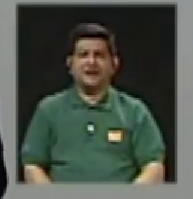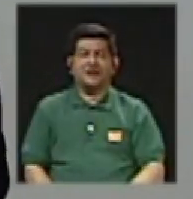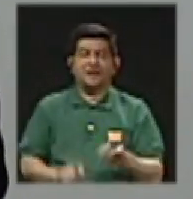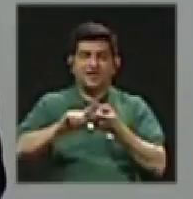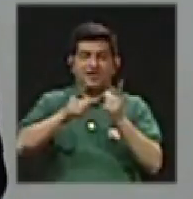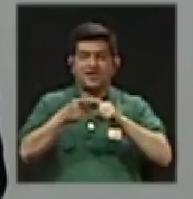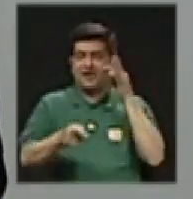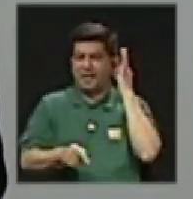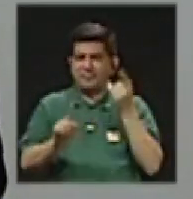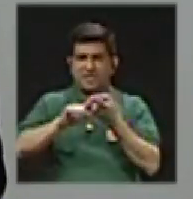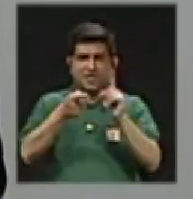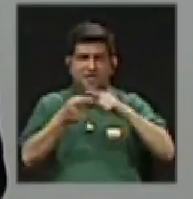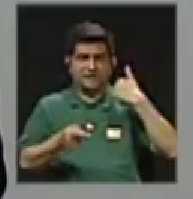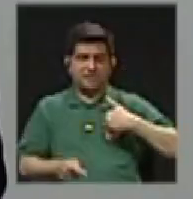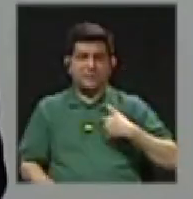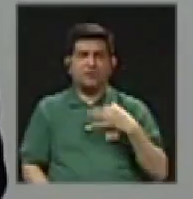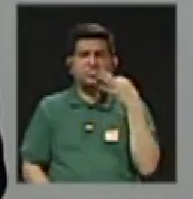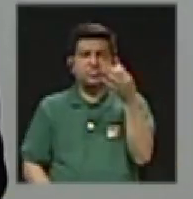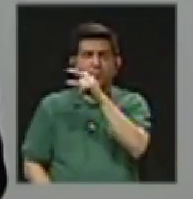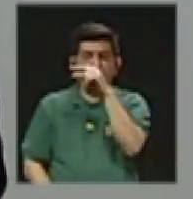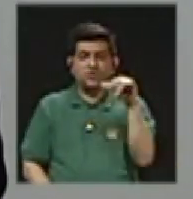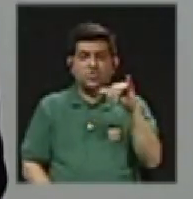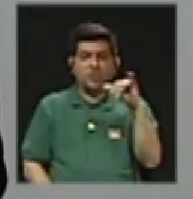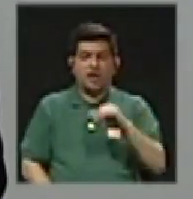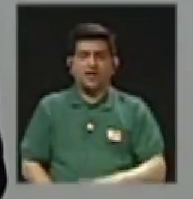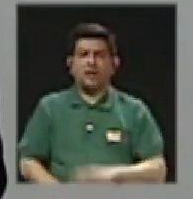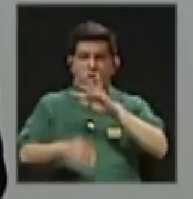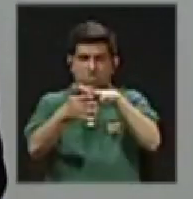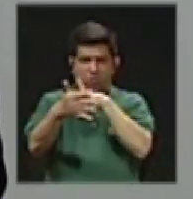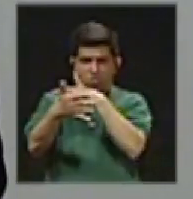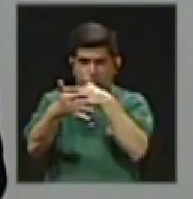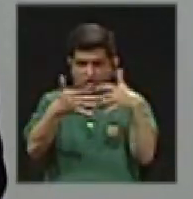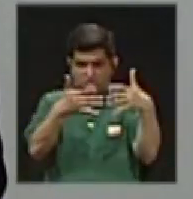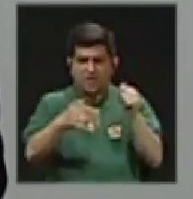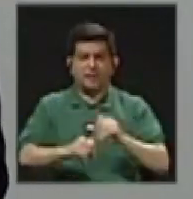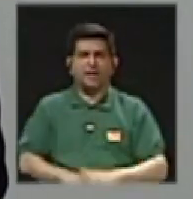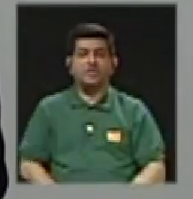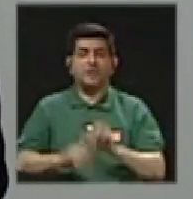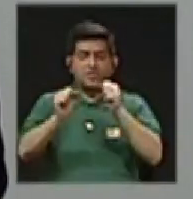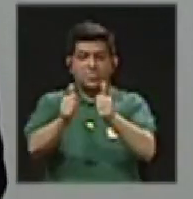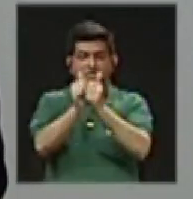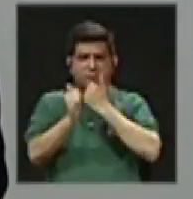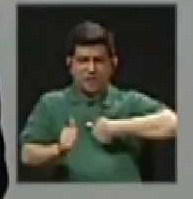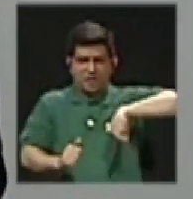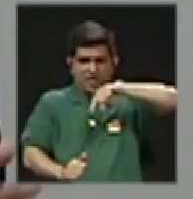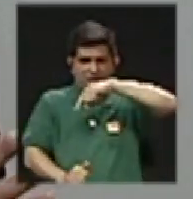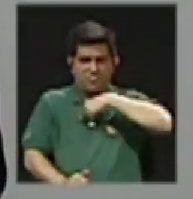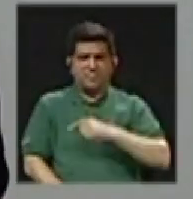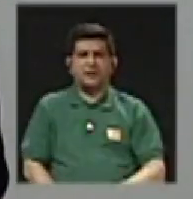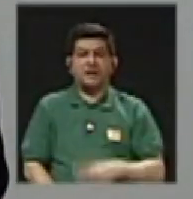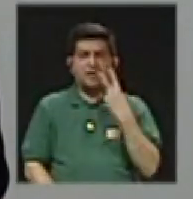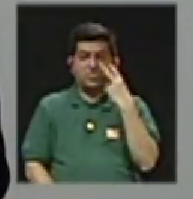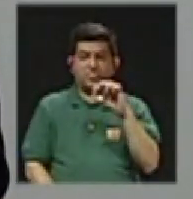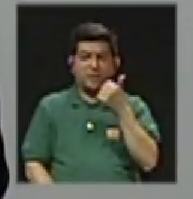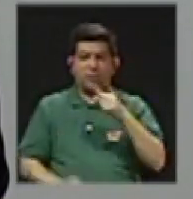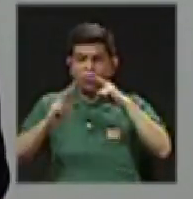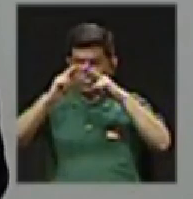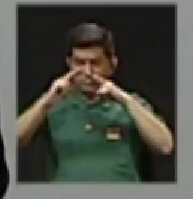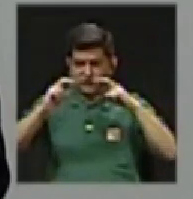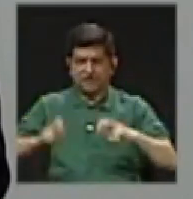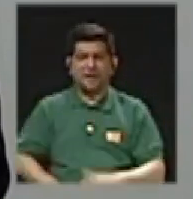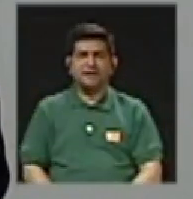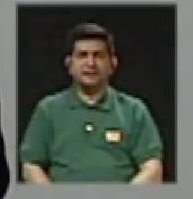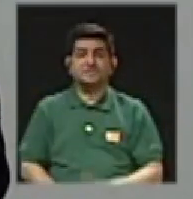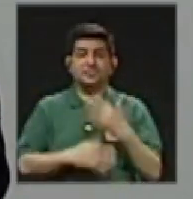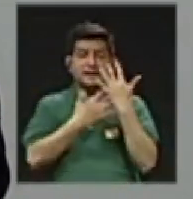amigas y amigos para que la semana entrante, en los mismos tiempos y circunstancias, nos acompañen para ver otra medición y